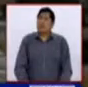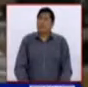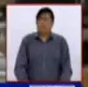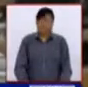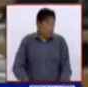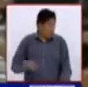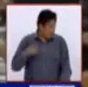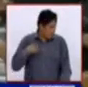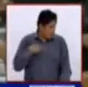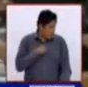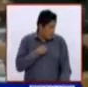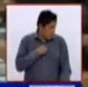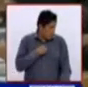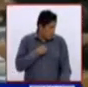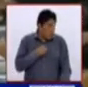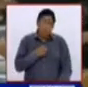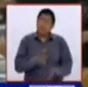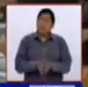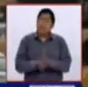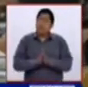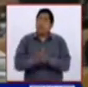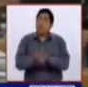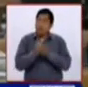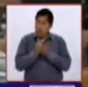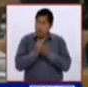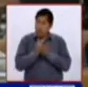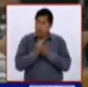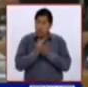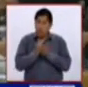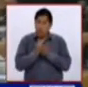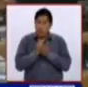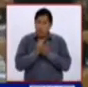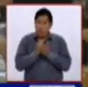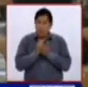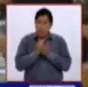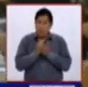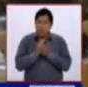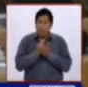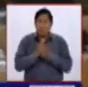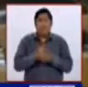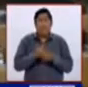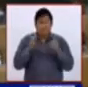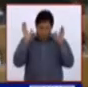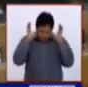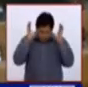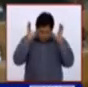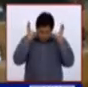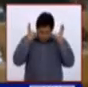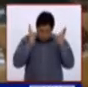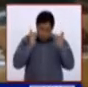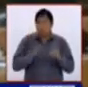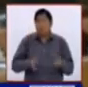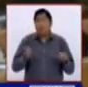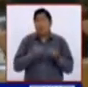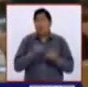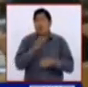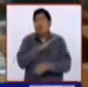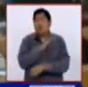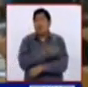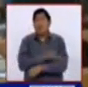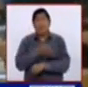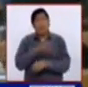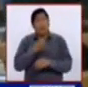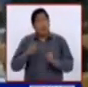Y hemos venido a pedir su auxilio para que nos escuche y nos pueda dar más fortaleza